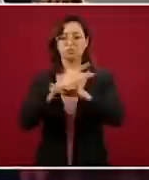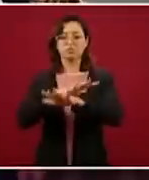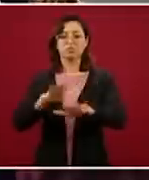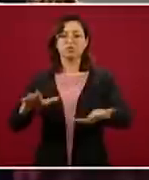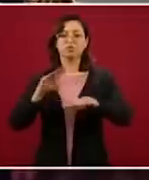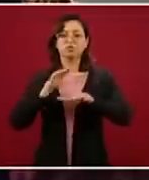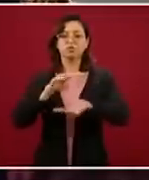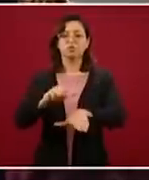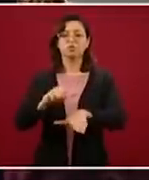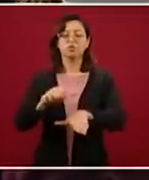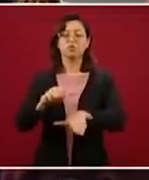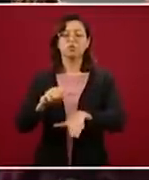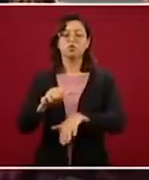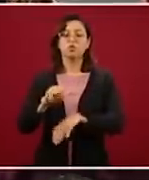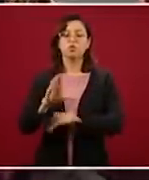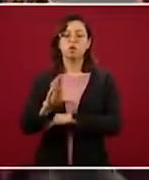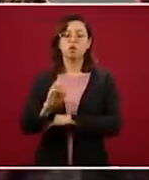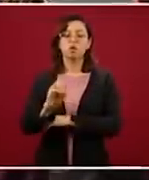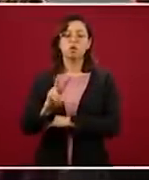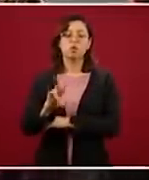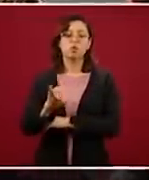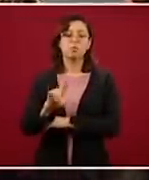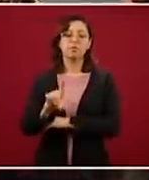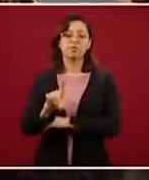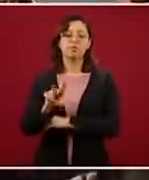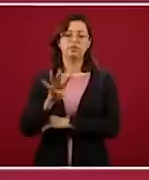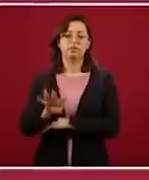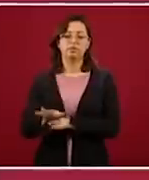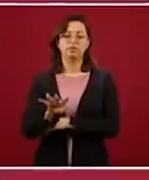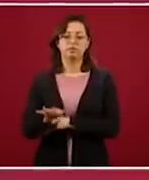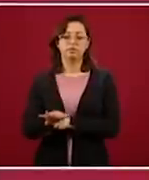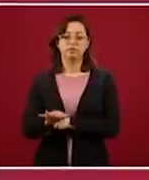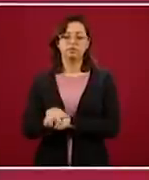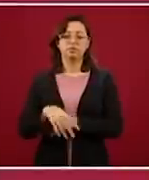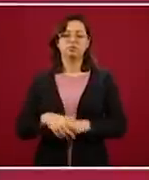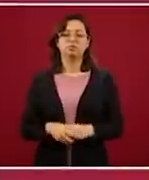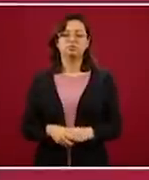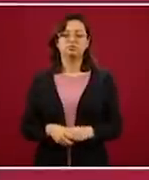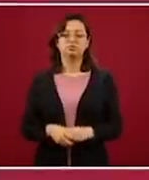el coronavirus y voy a pedirle también